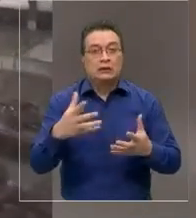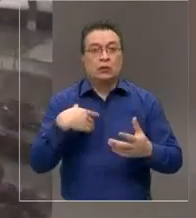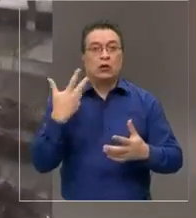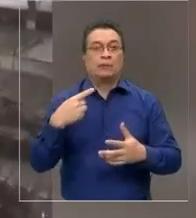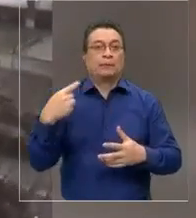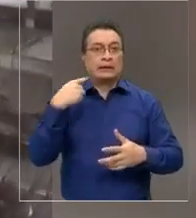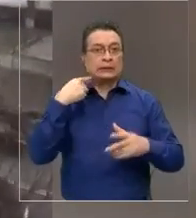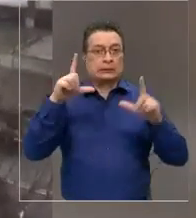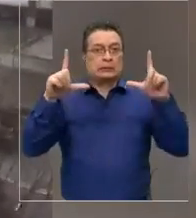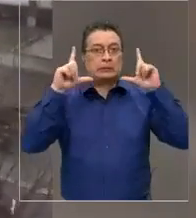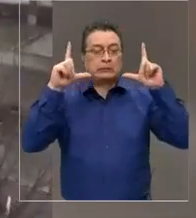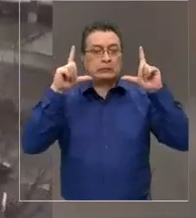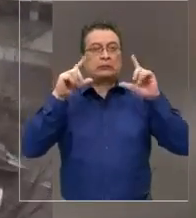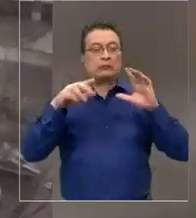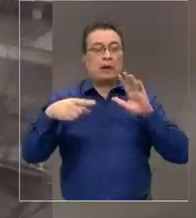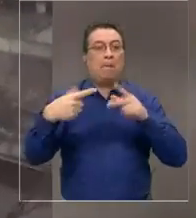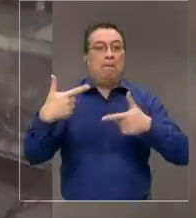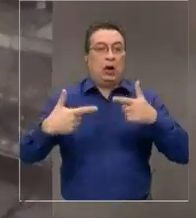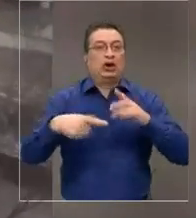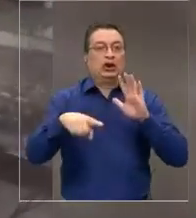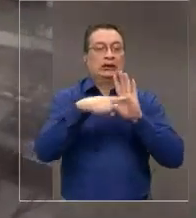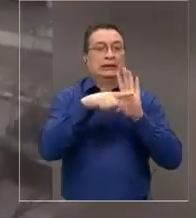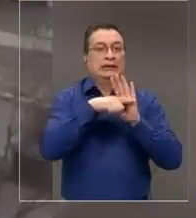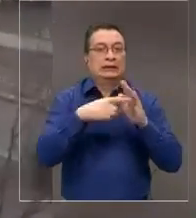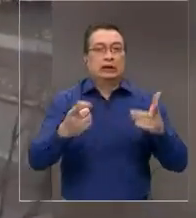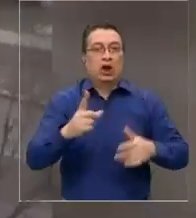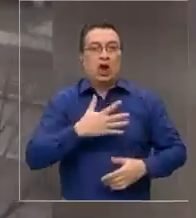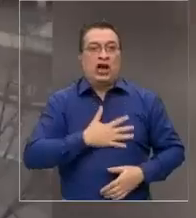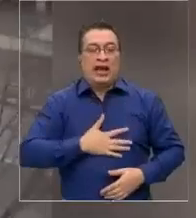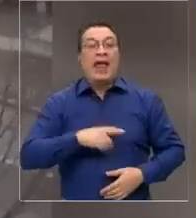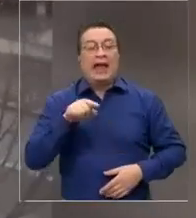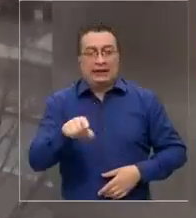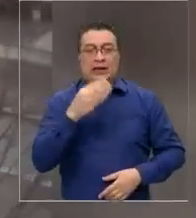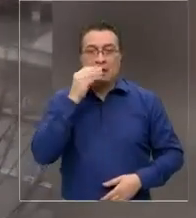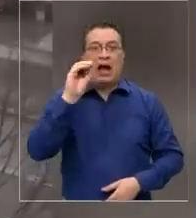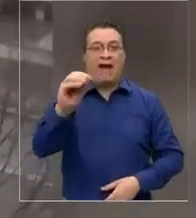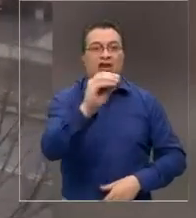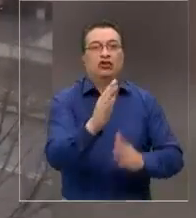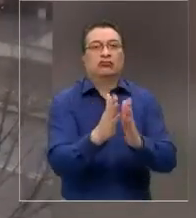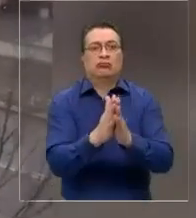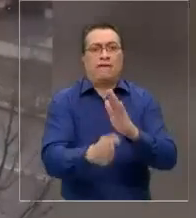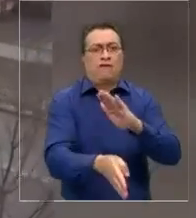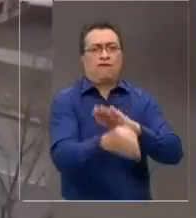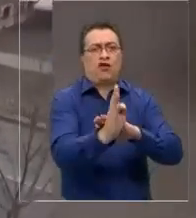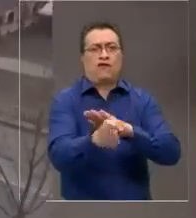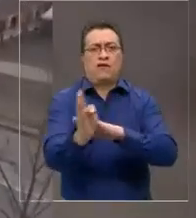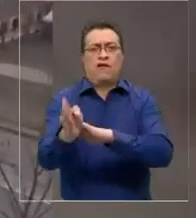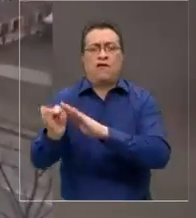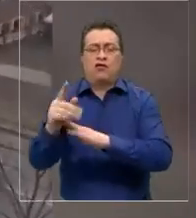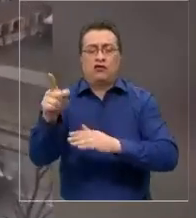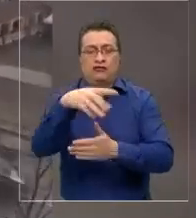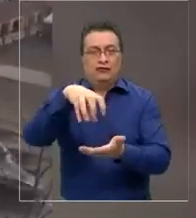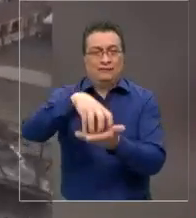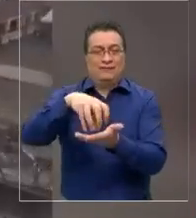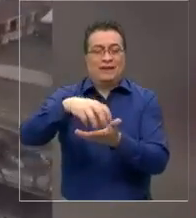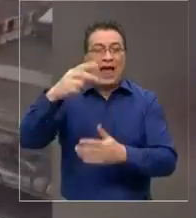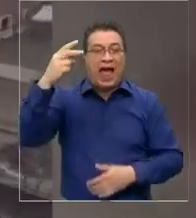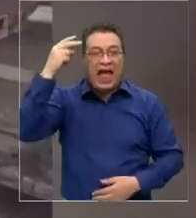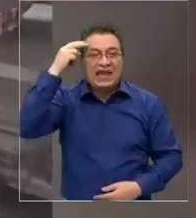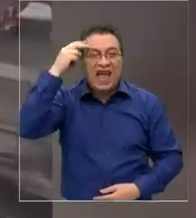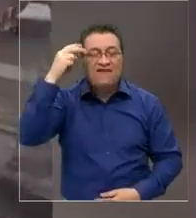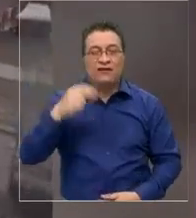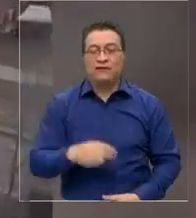muy duro de enfrentar también en términos políticos para Rusia. Y por eso entonces es que lo que ha ocurrido puede tener que ver entonces con esta estrategia.